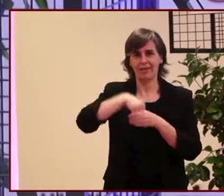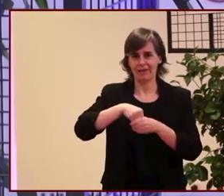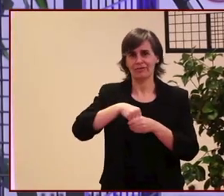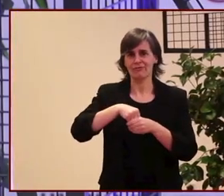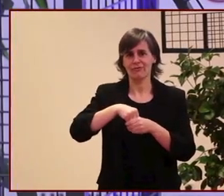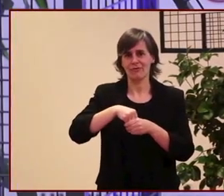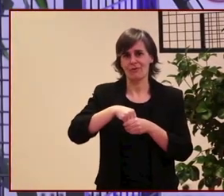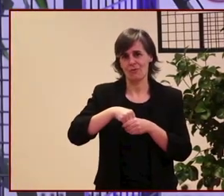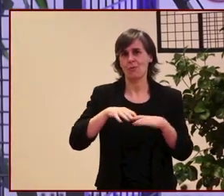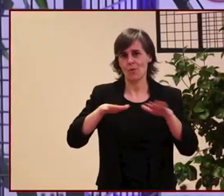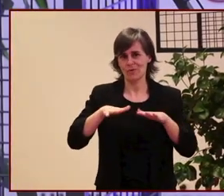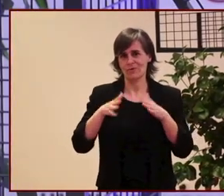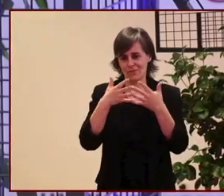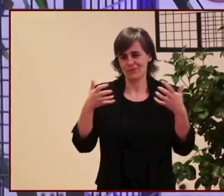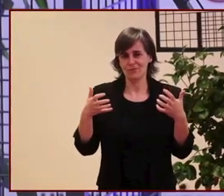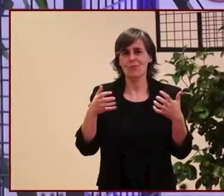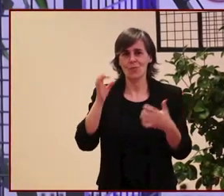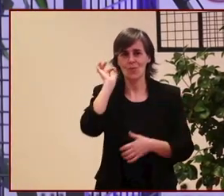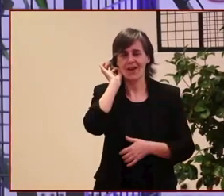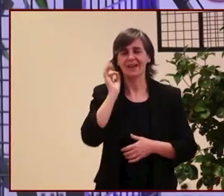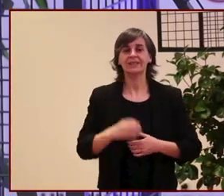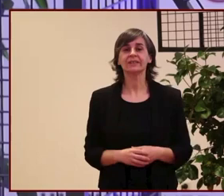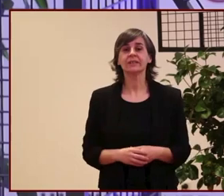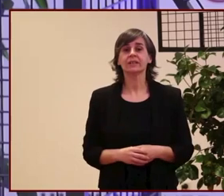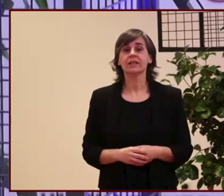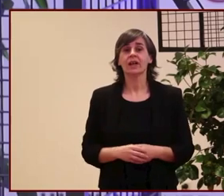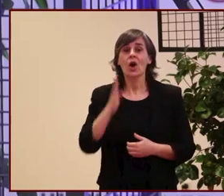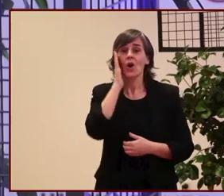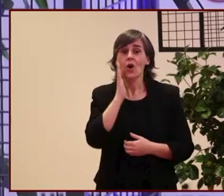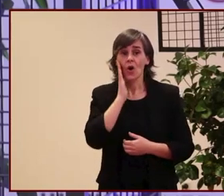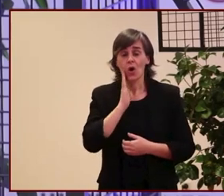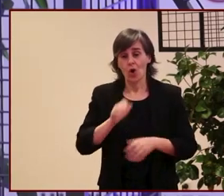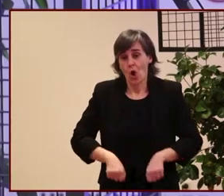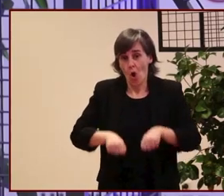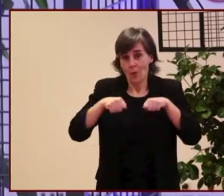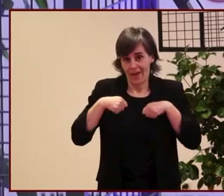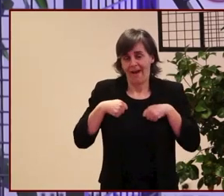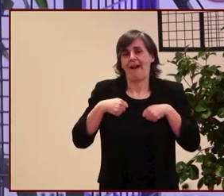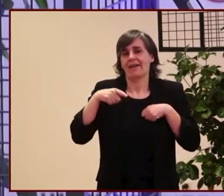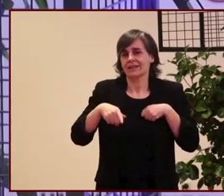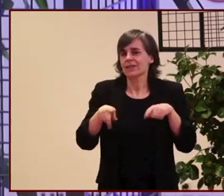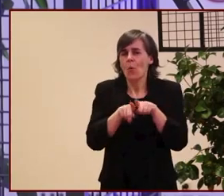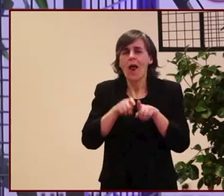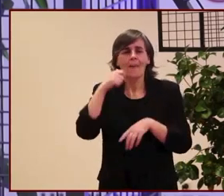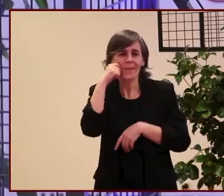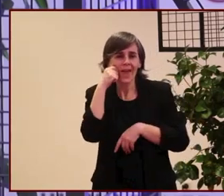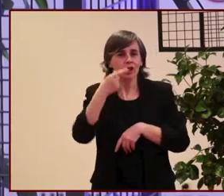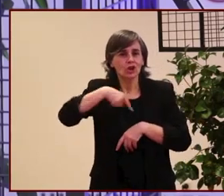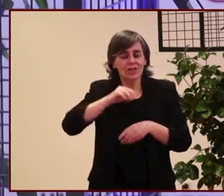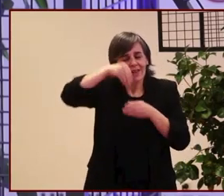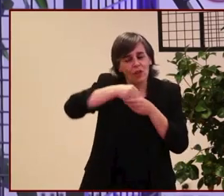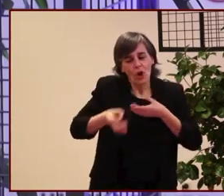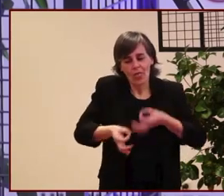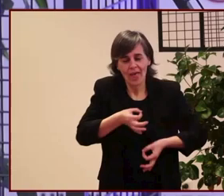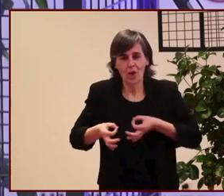de esta frase no la cobija es una gran piel nosotras sus células la cobija es una piel